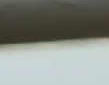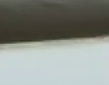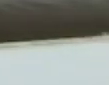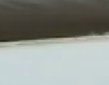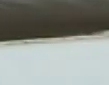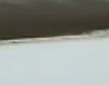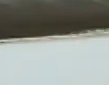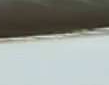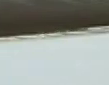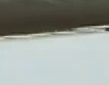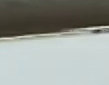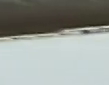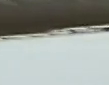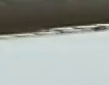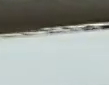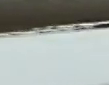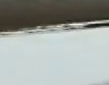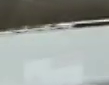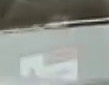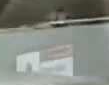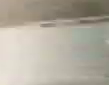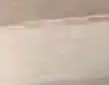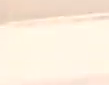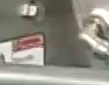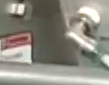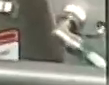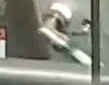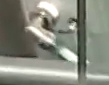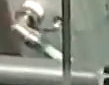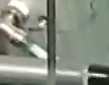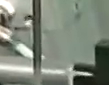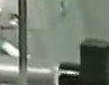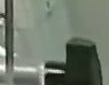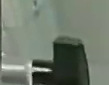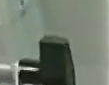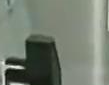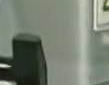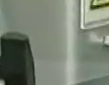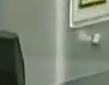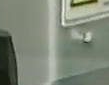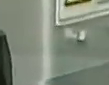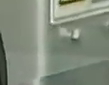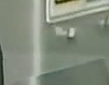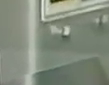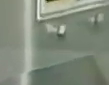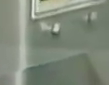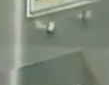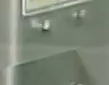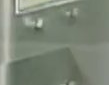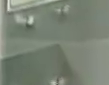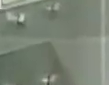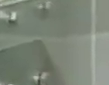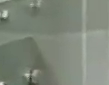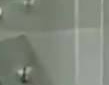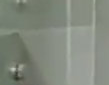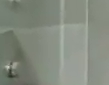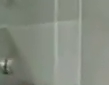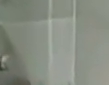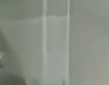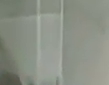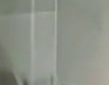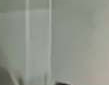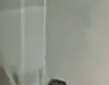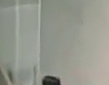en un mejor precio para el productor y a un mejor precio para nuestro producto en el exterior correcto es muy importante y